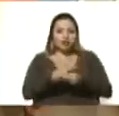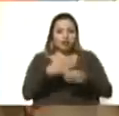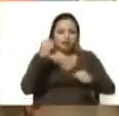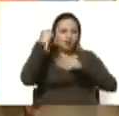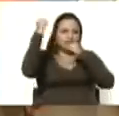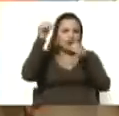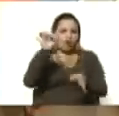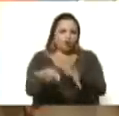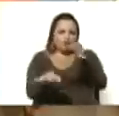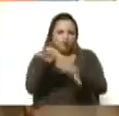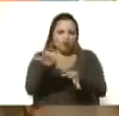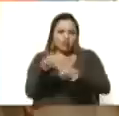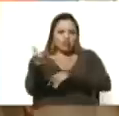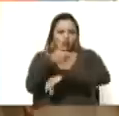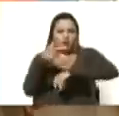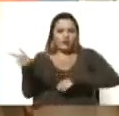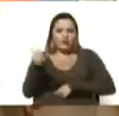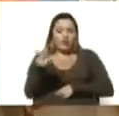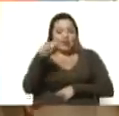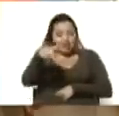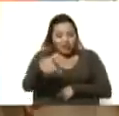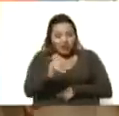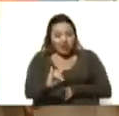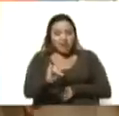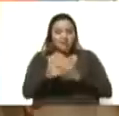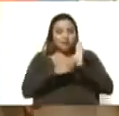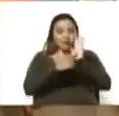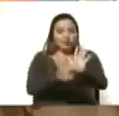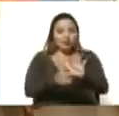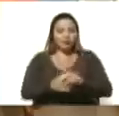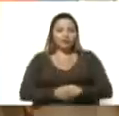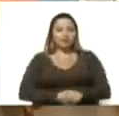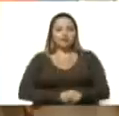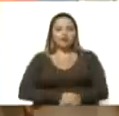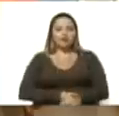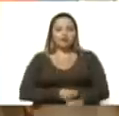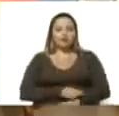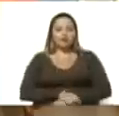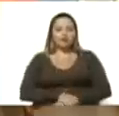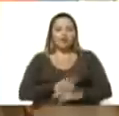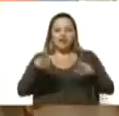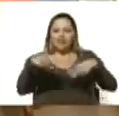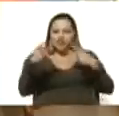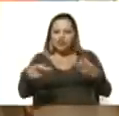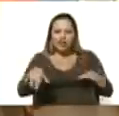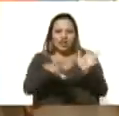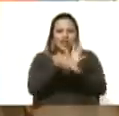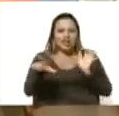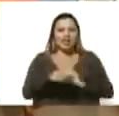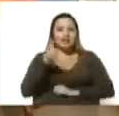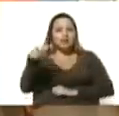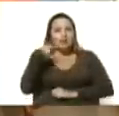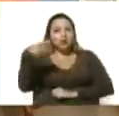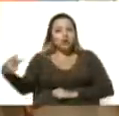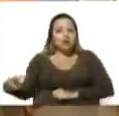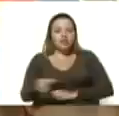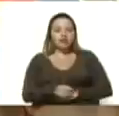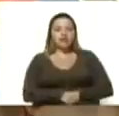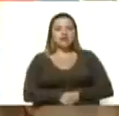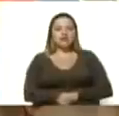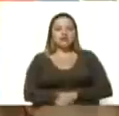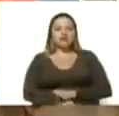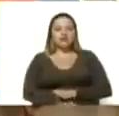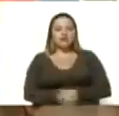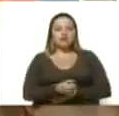Estado venezolano, y así va a quedar registrado. Una victoria judicial, una victoria jurídica y también política y moral del